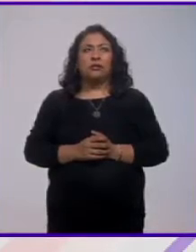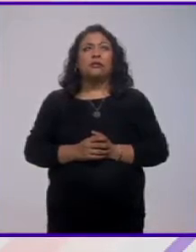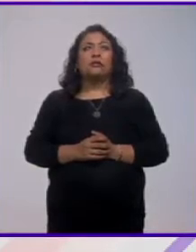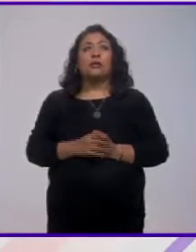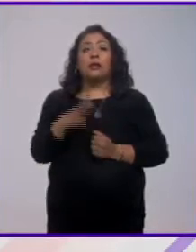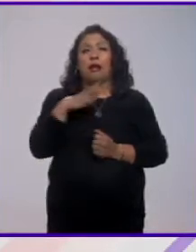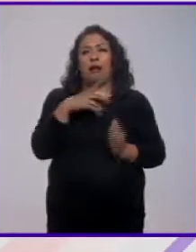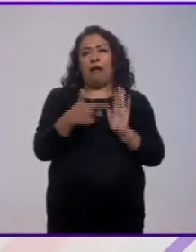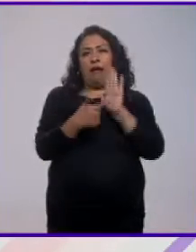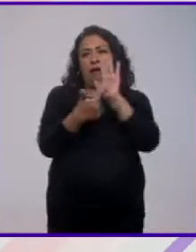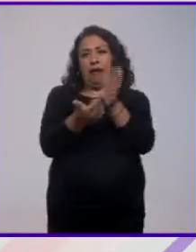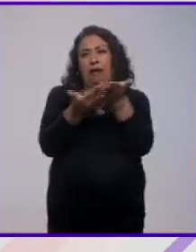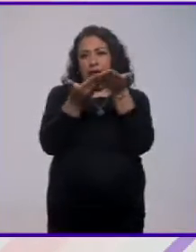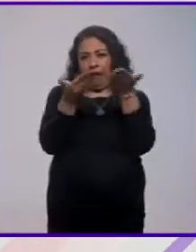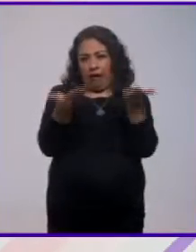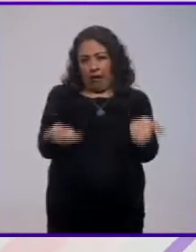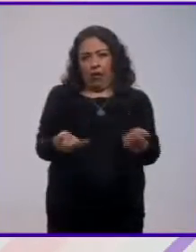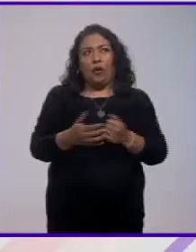A presentar ahora